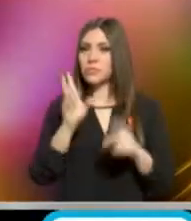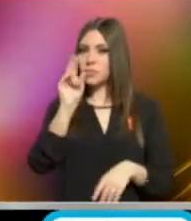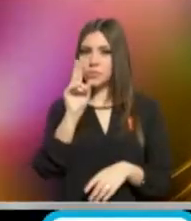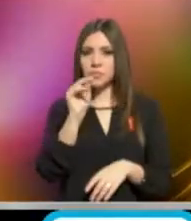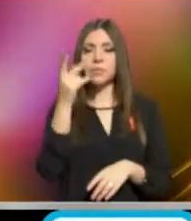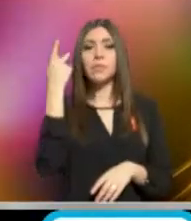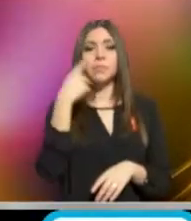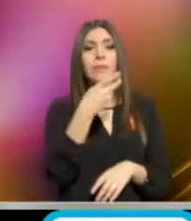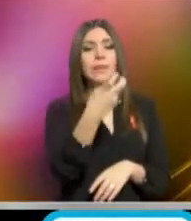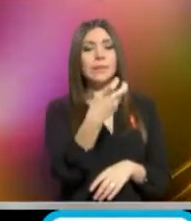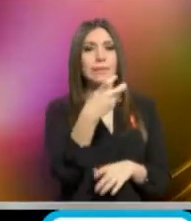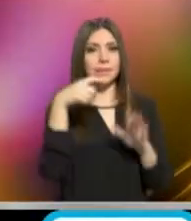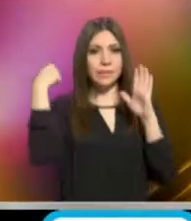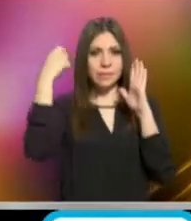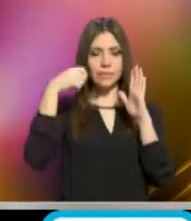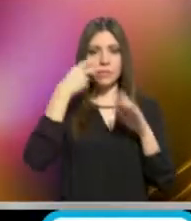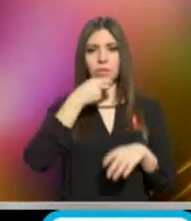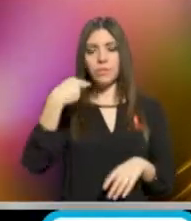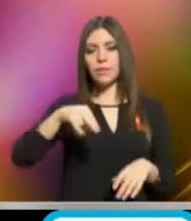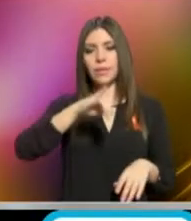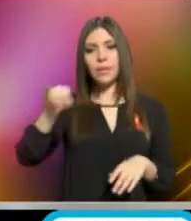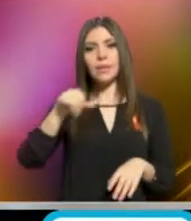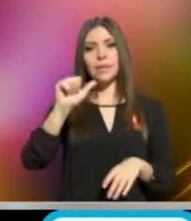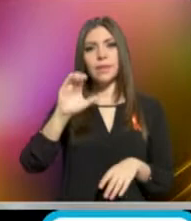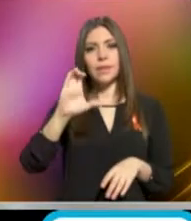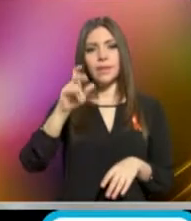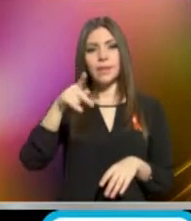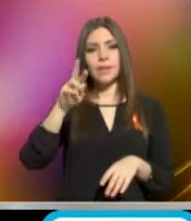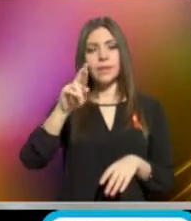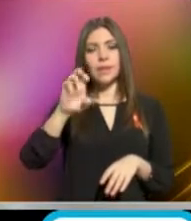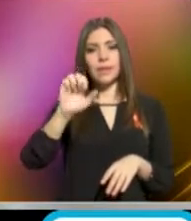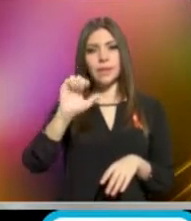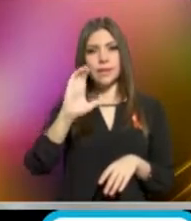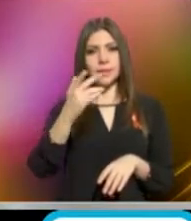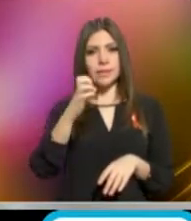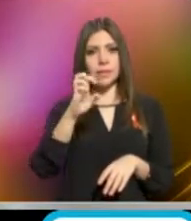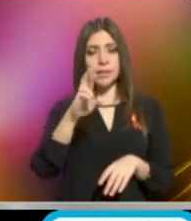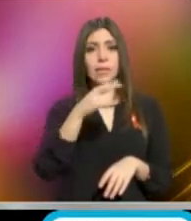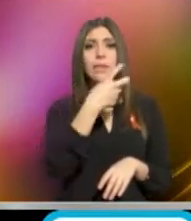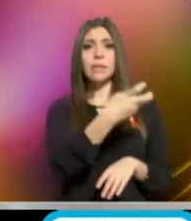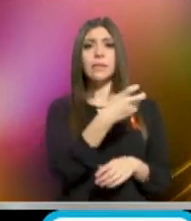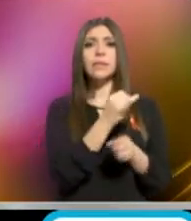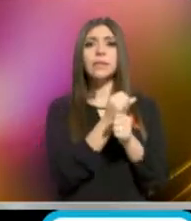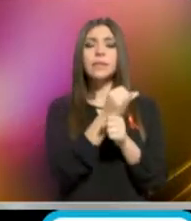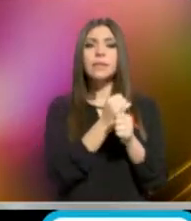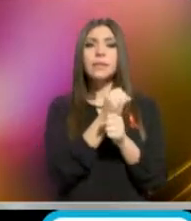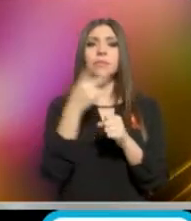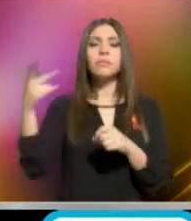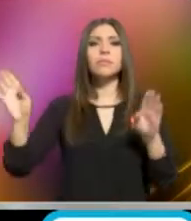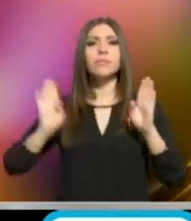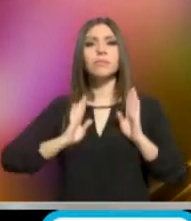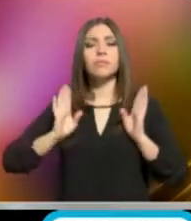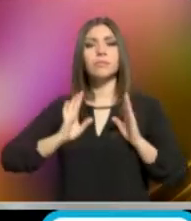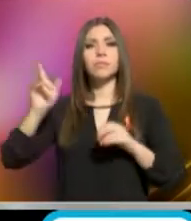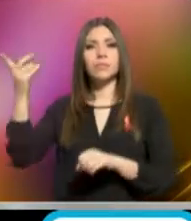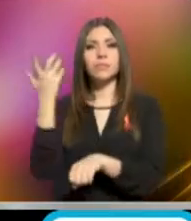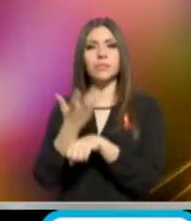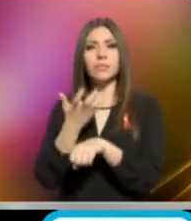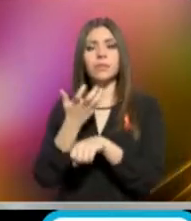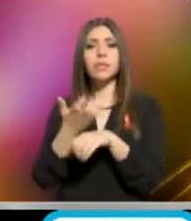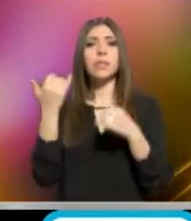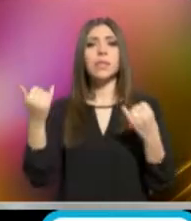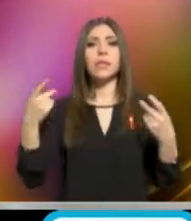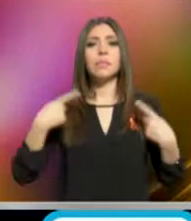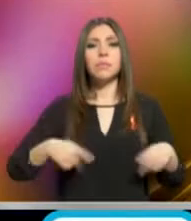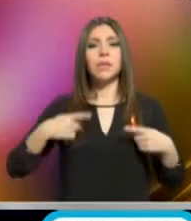repente se ve involucrado en un caso de espionaje interno entre el ejército americano y los contratistas que les